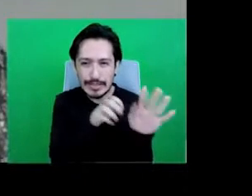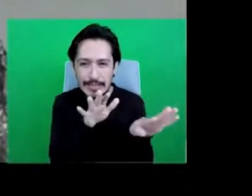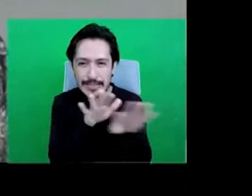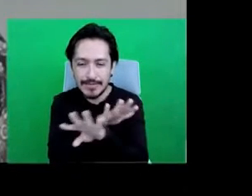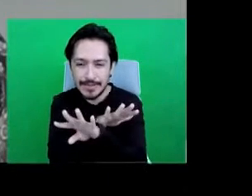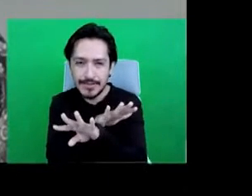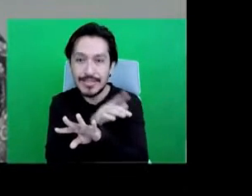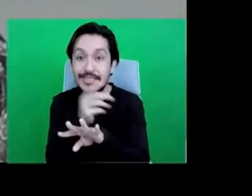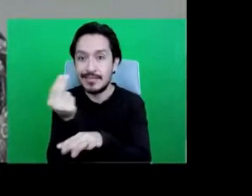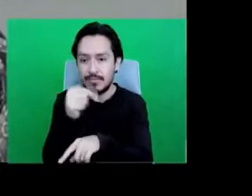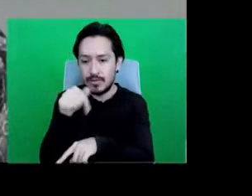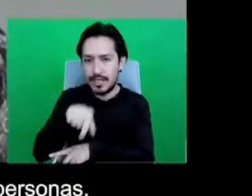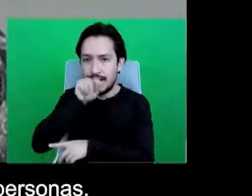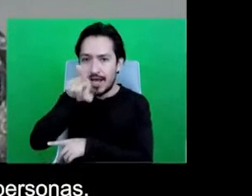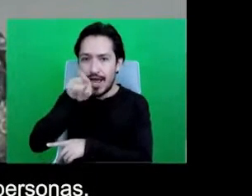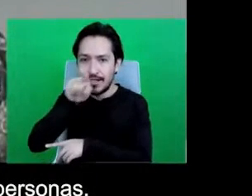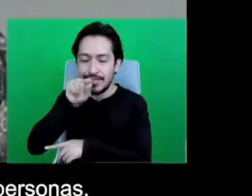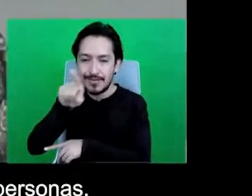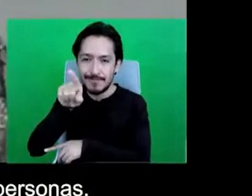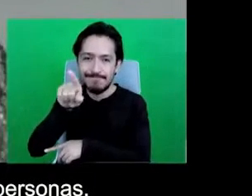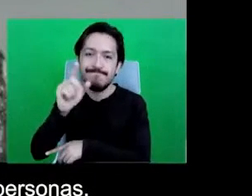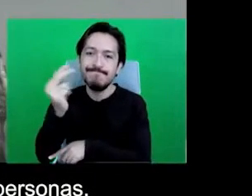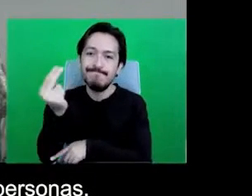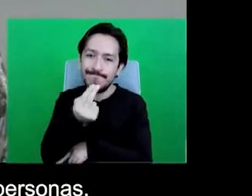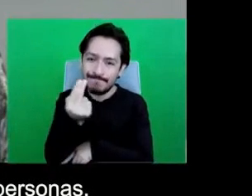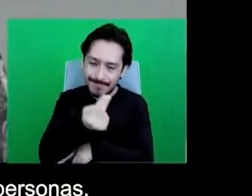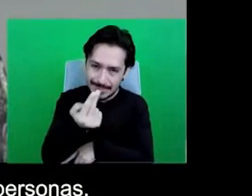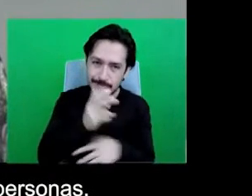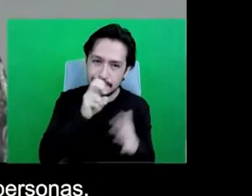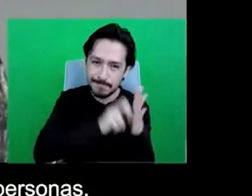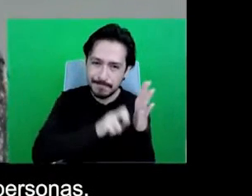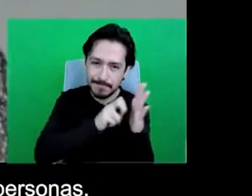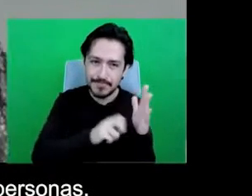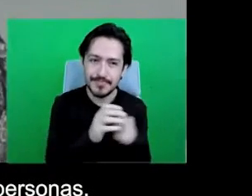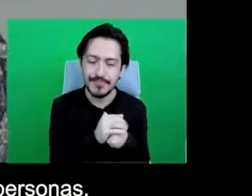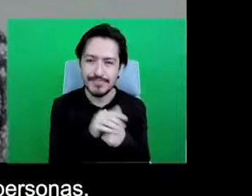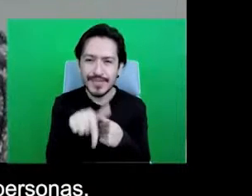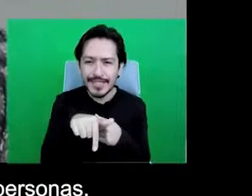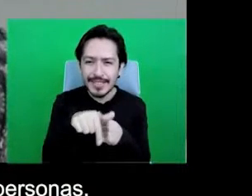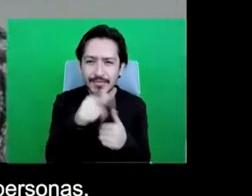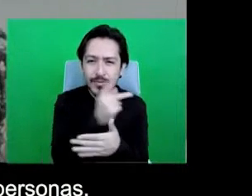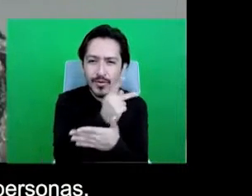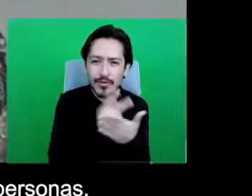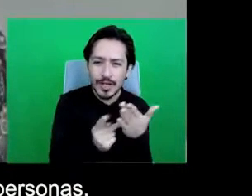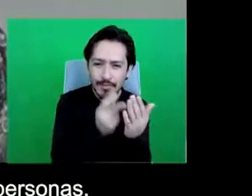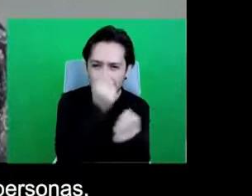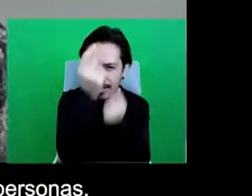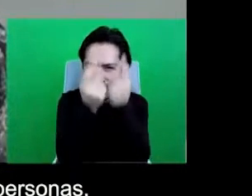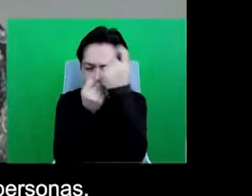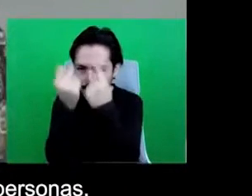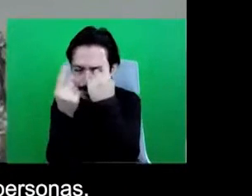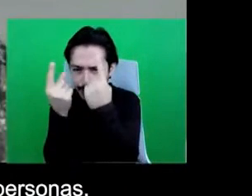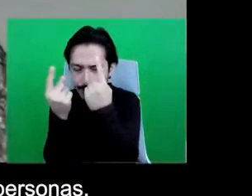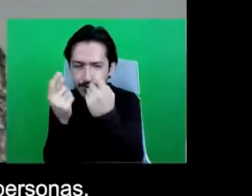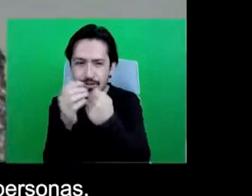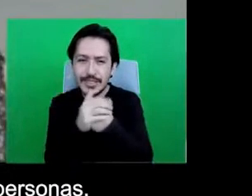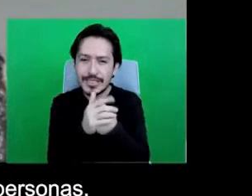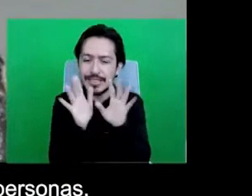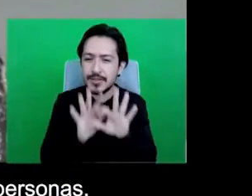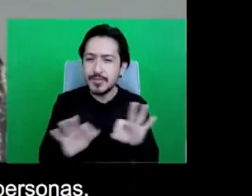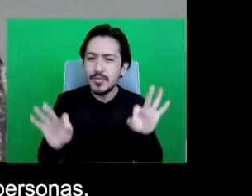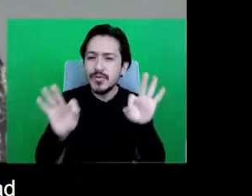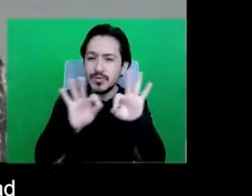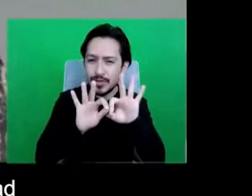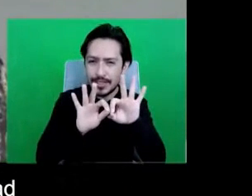altura de estos cambios. Innovación para la Cultura pone en el centro a las personas, un proceso que convertirá